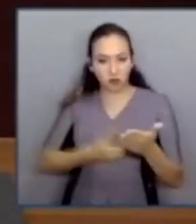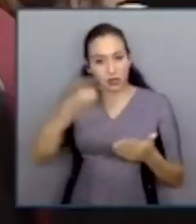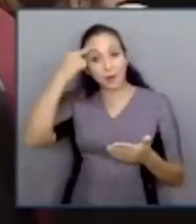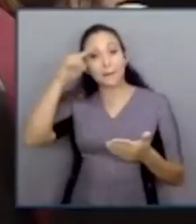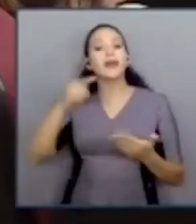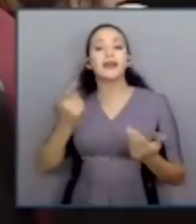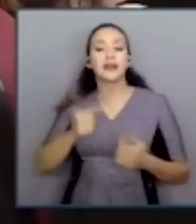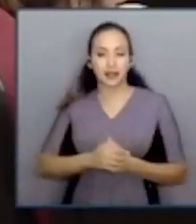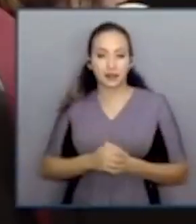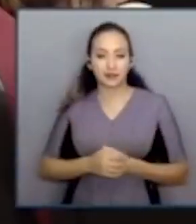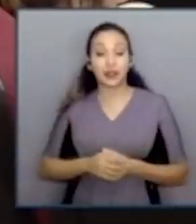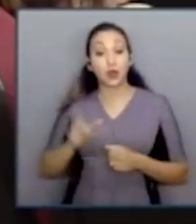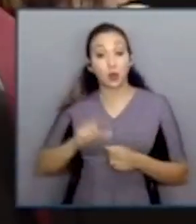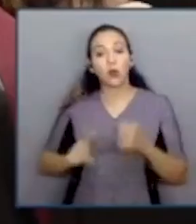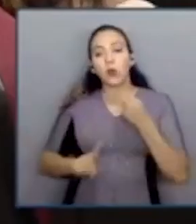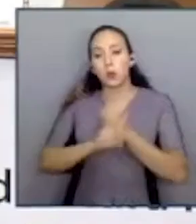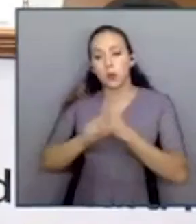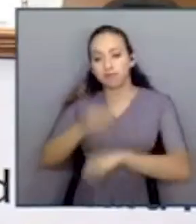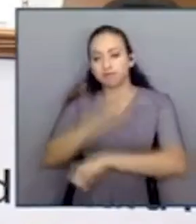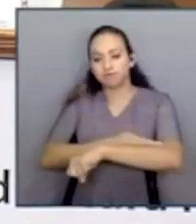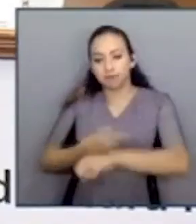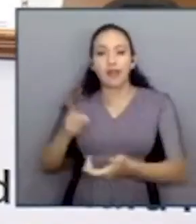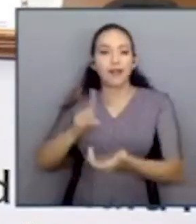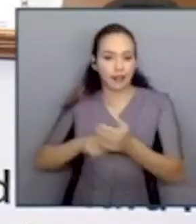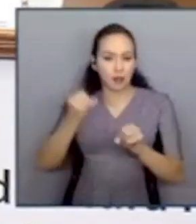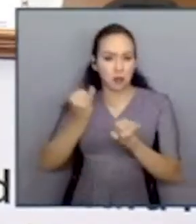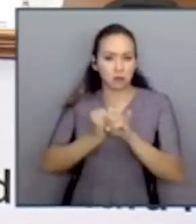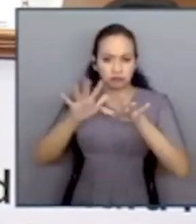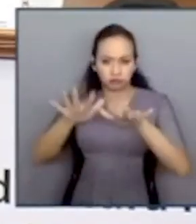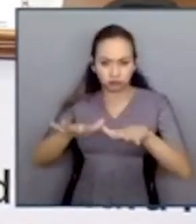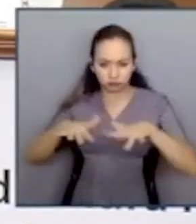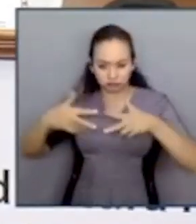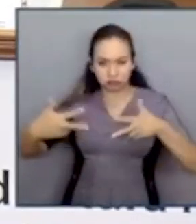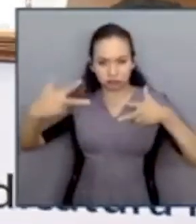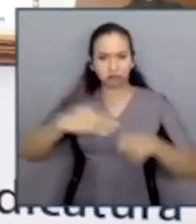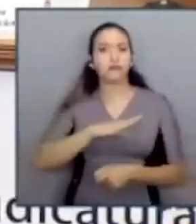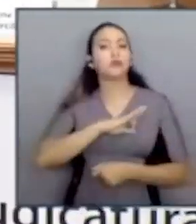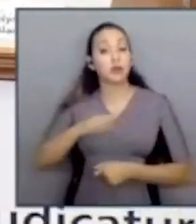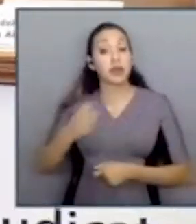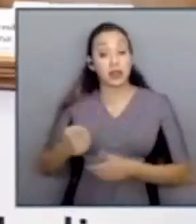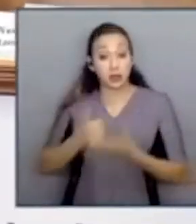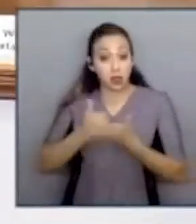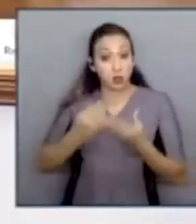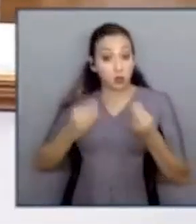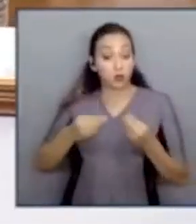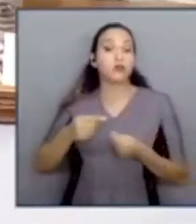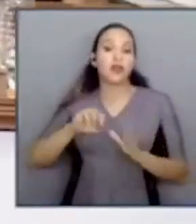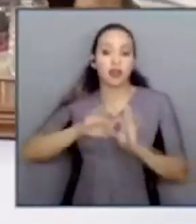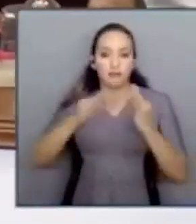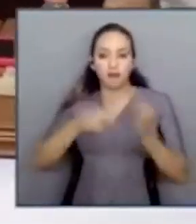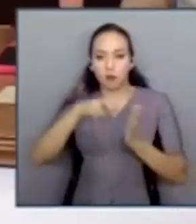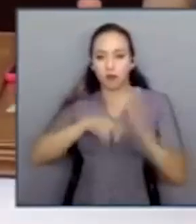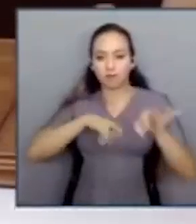afirmaron las autoridades participantes un paso más en la implementación de la reforma laboral en México el